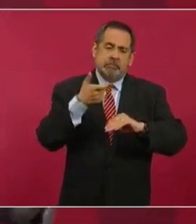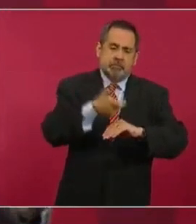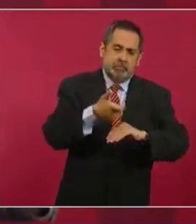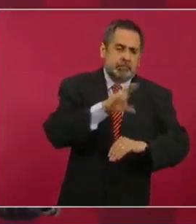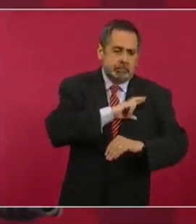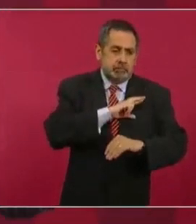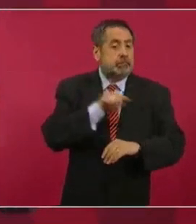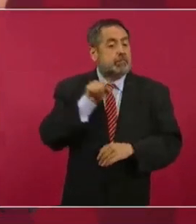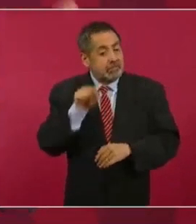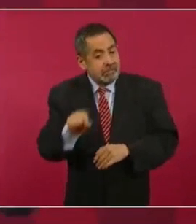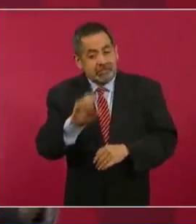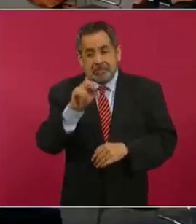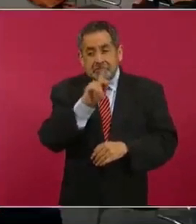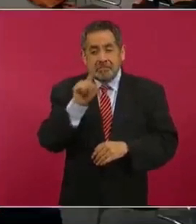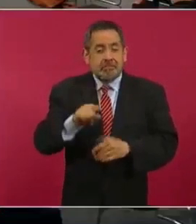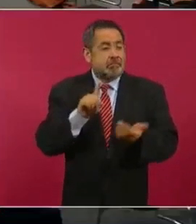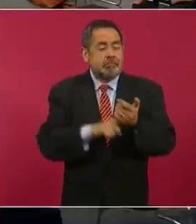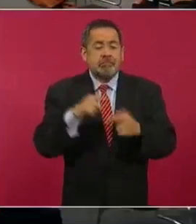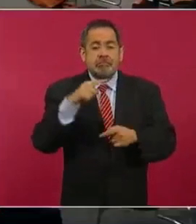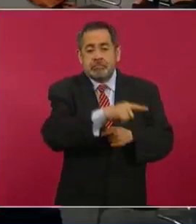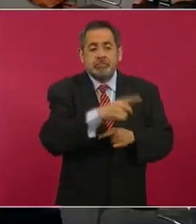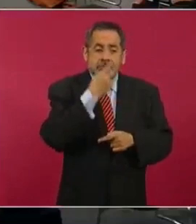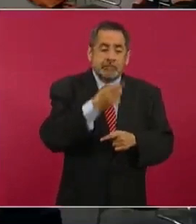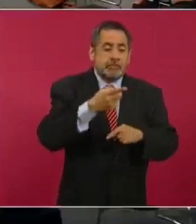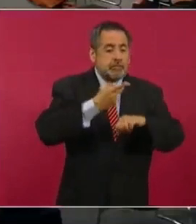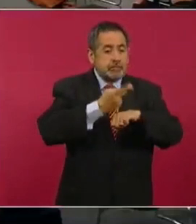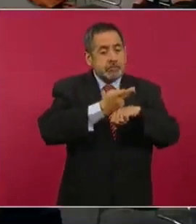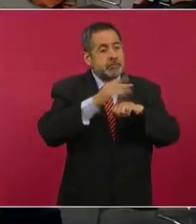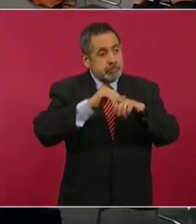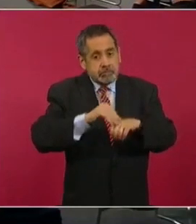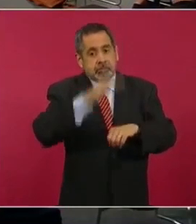educación en el nivel medio superior y en el nivel superior.